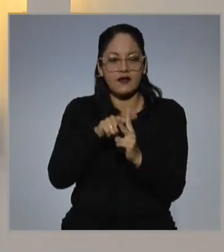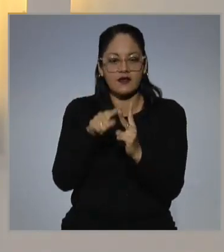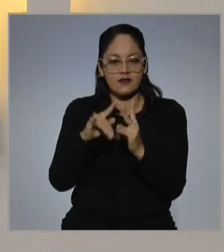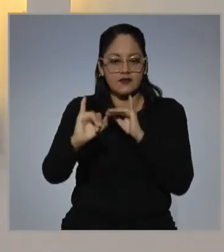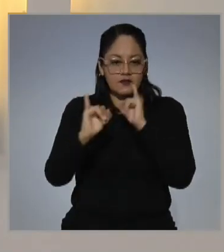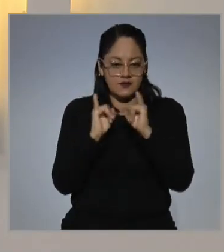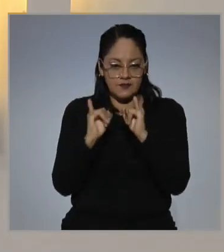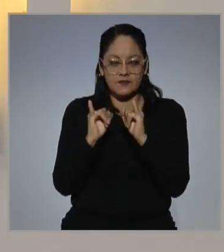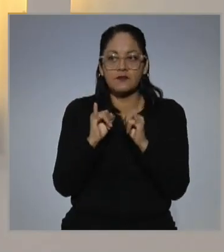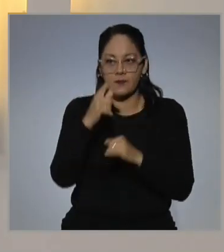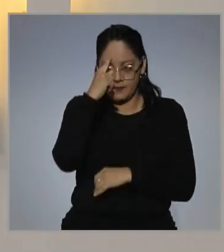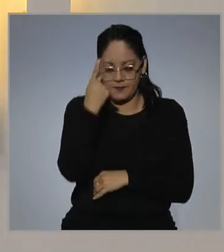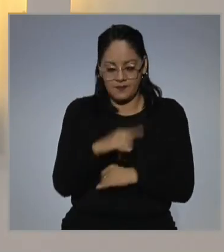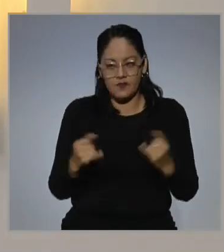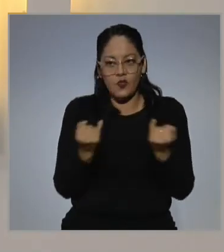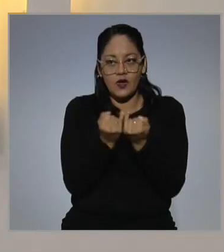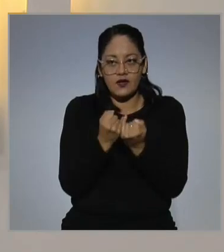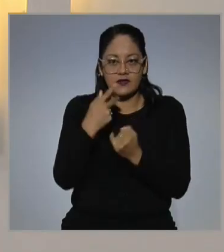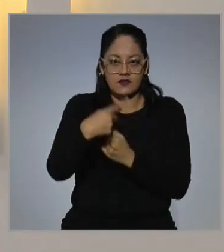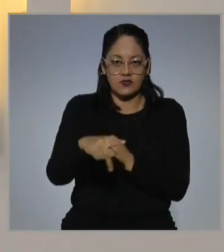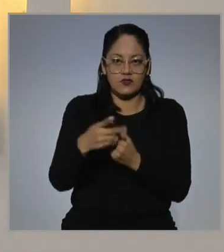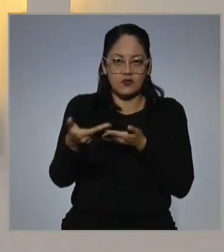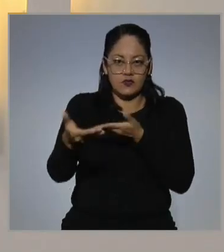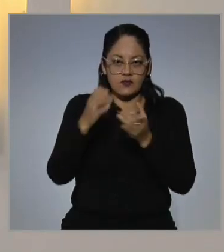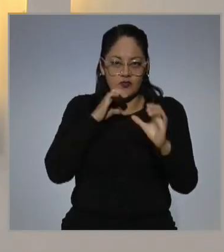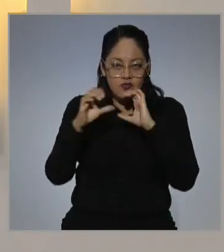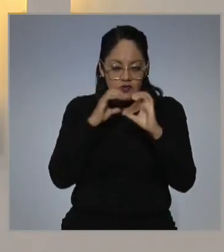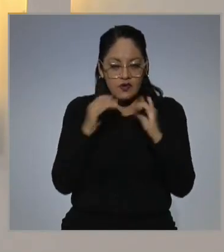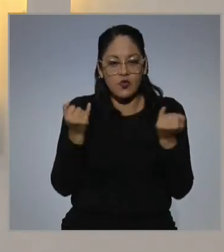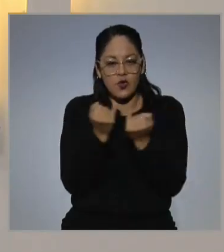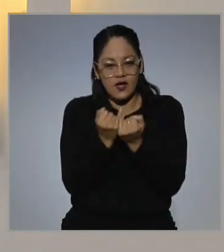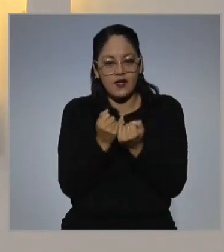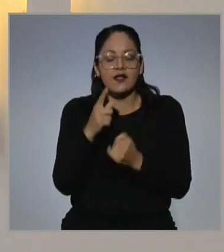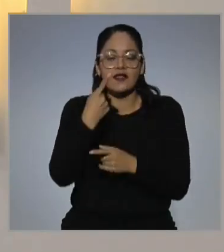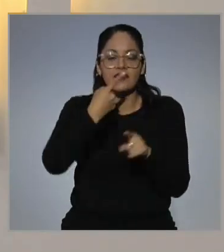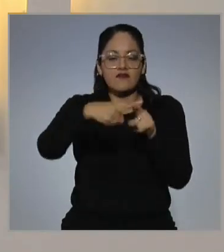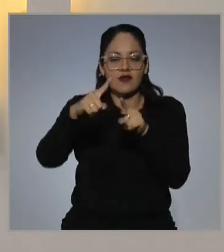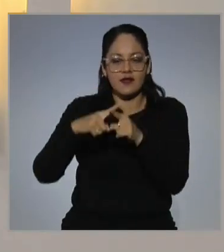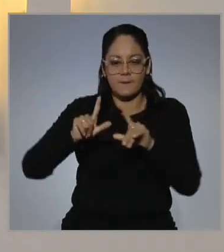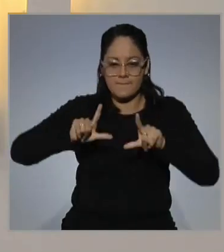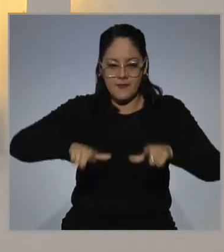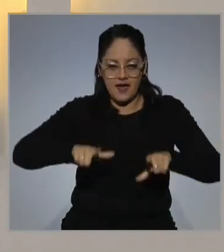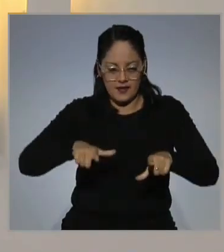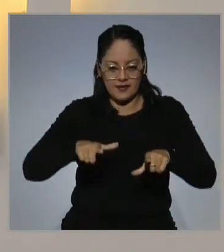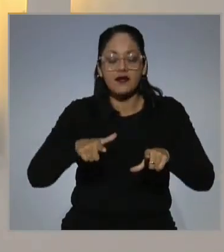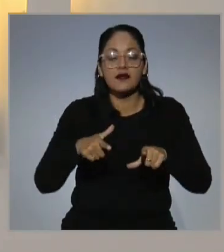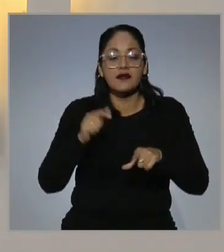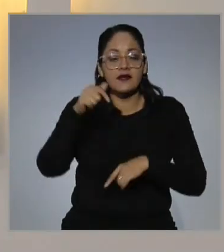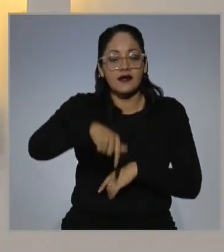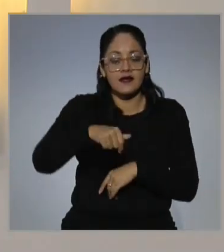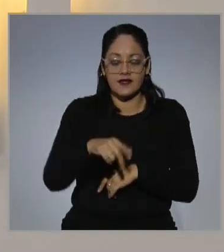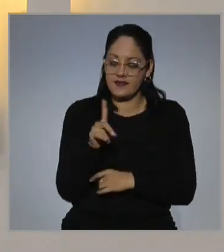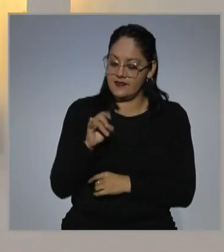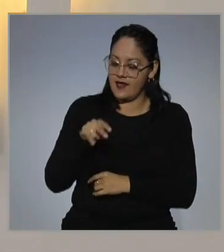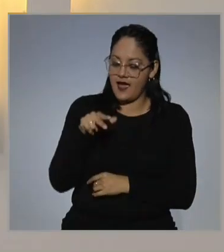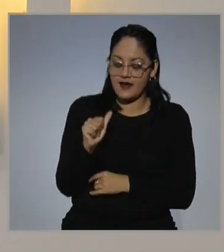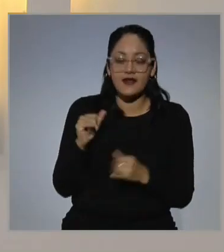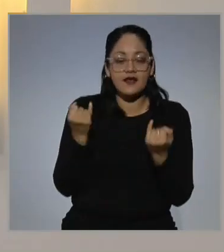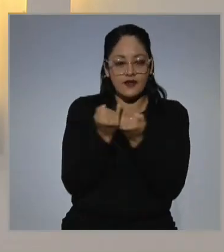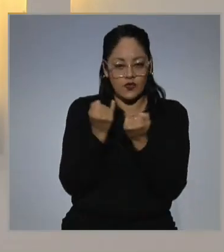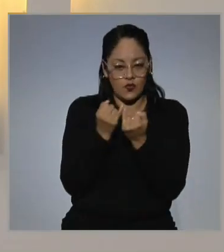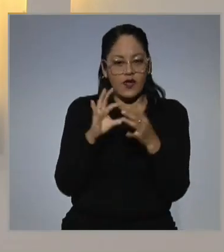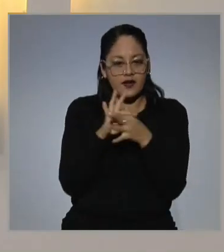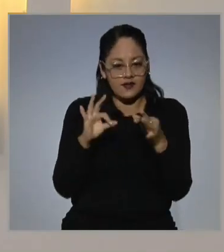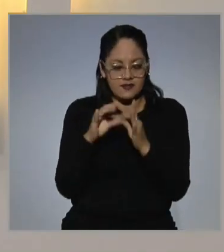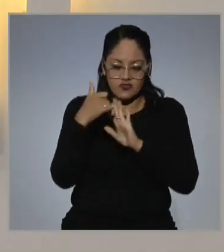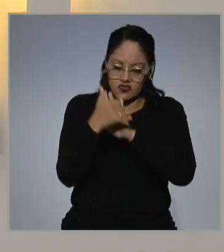estarán pendientes también de sus comunicaciones a través de nuestras distintas plataformas. Aquí Diana Laura también a